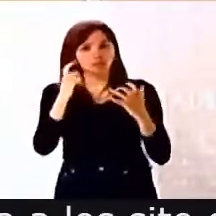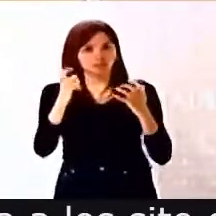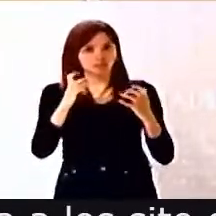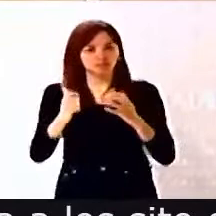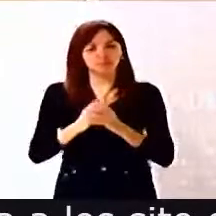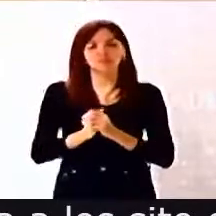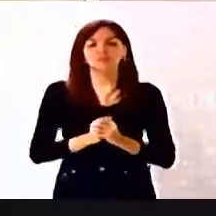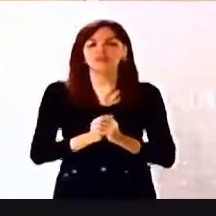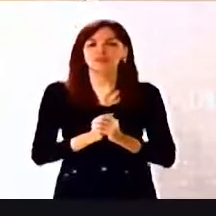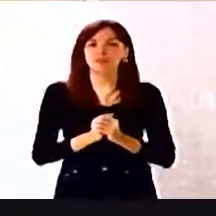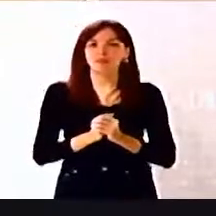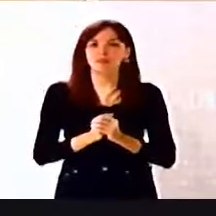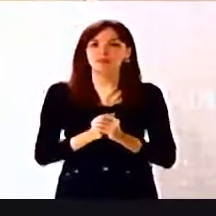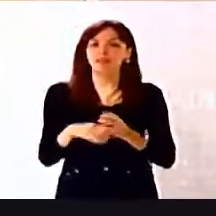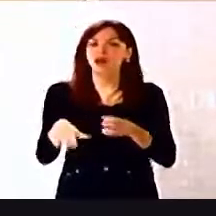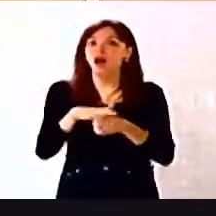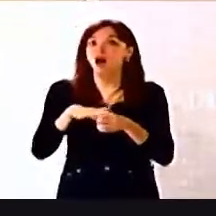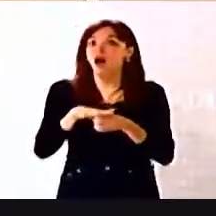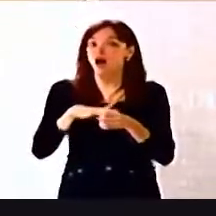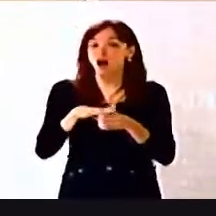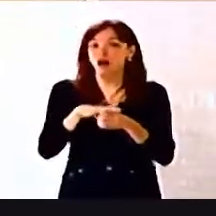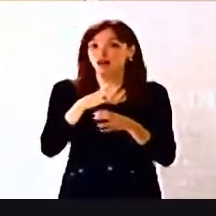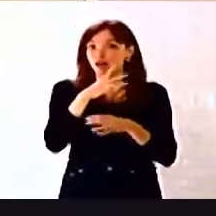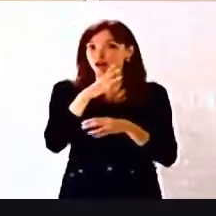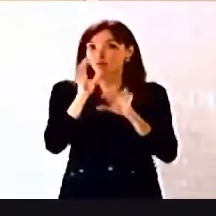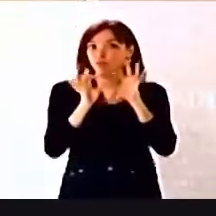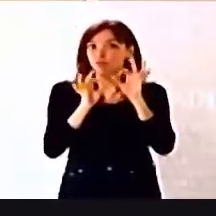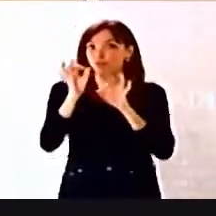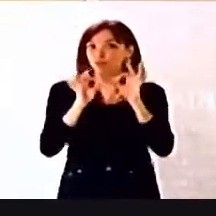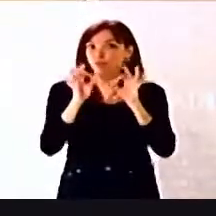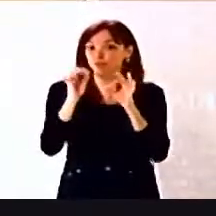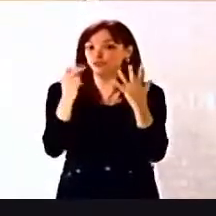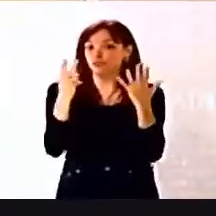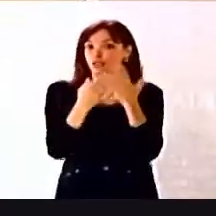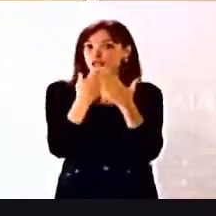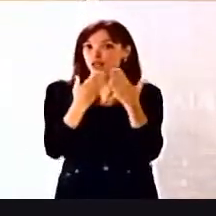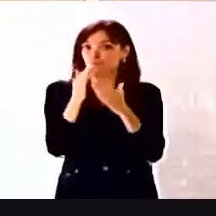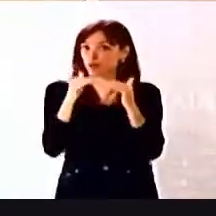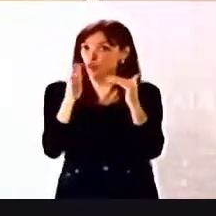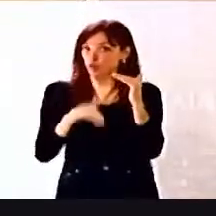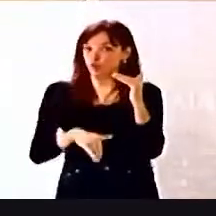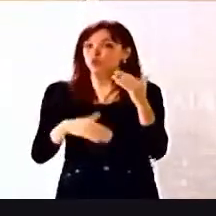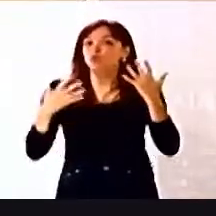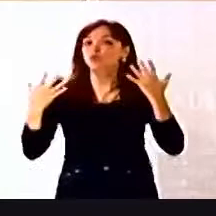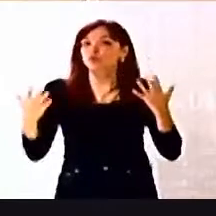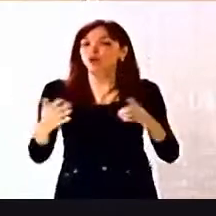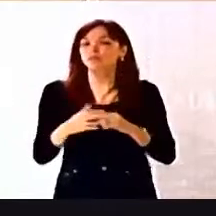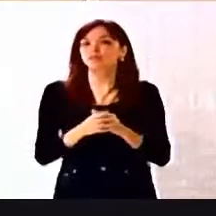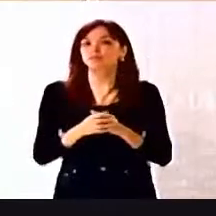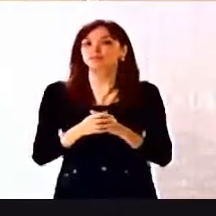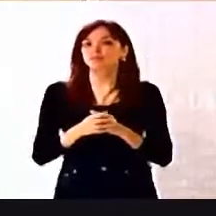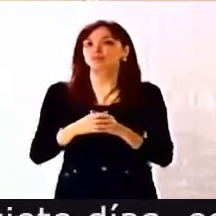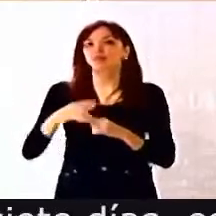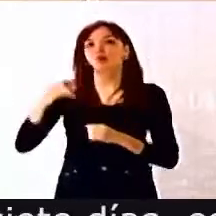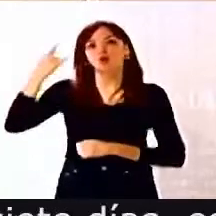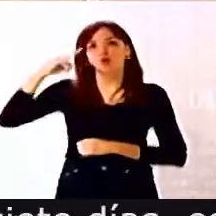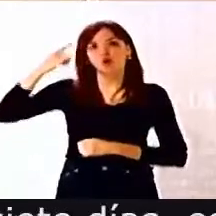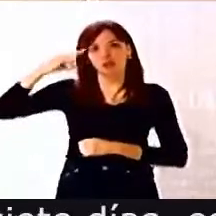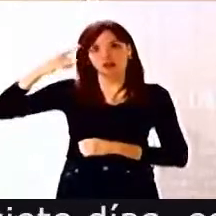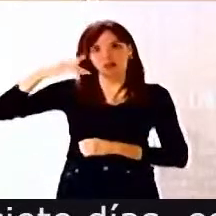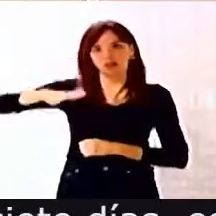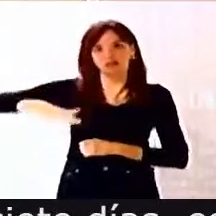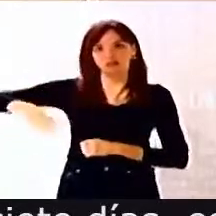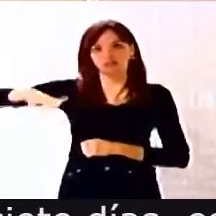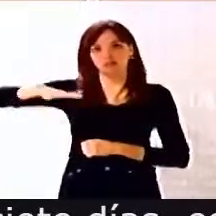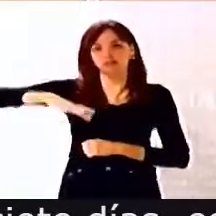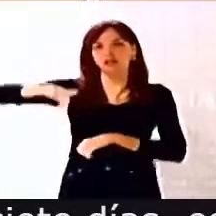El área, en este sentido, con un porcentaje menor a los 7 días, es la de Coria, que se sitúa